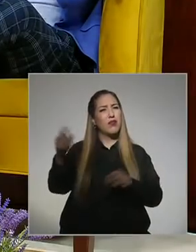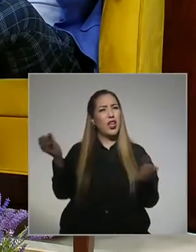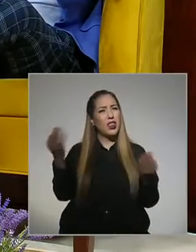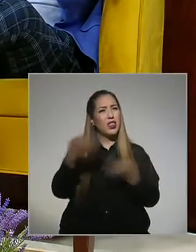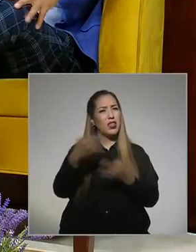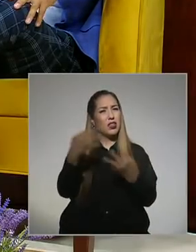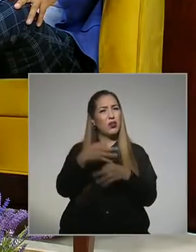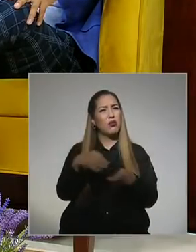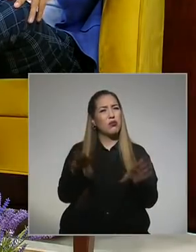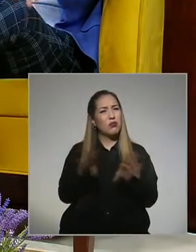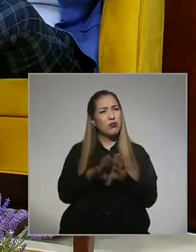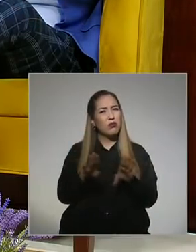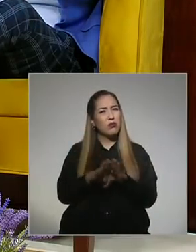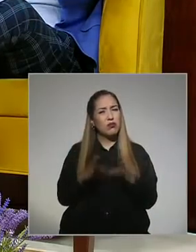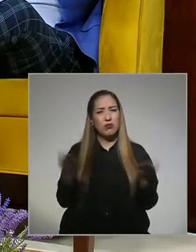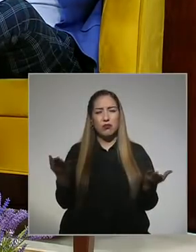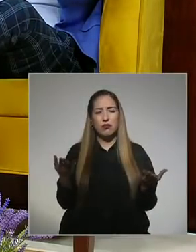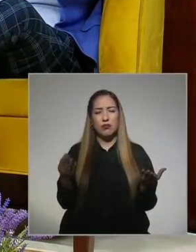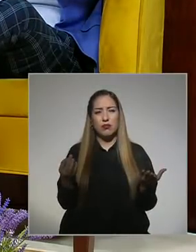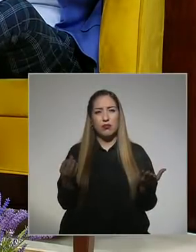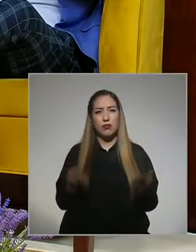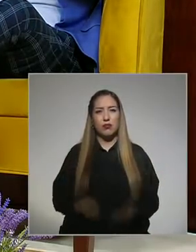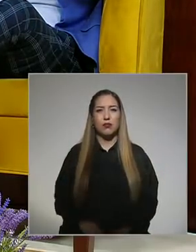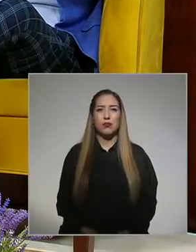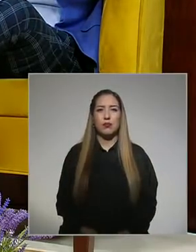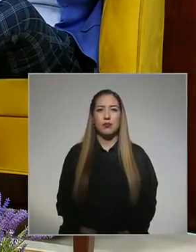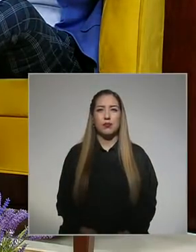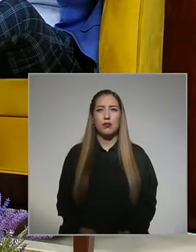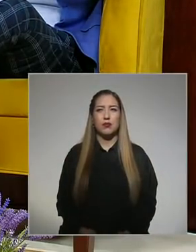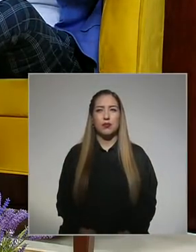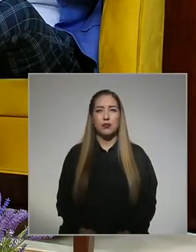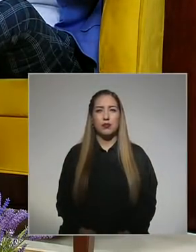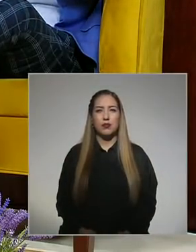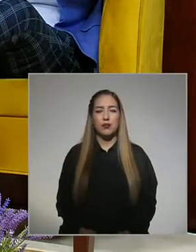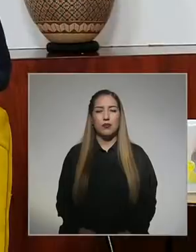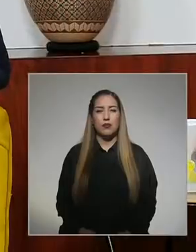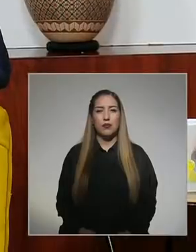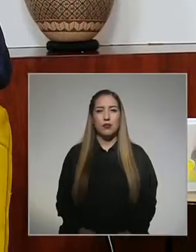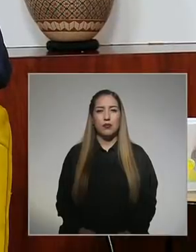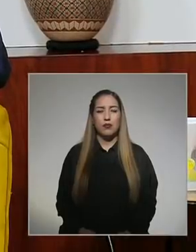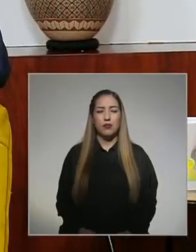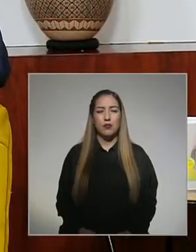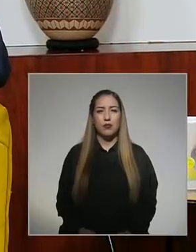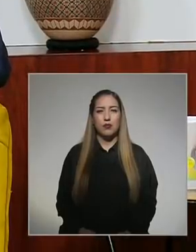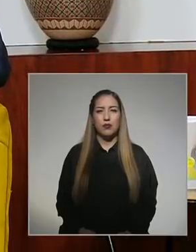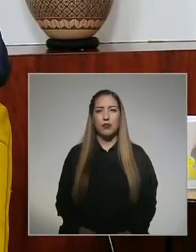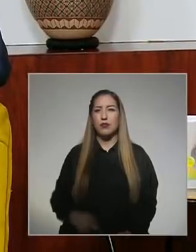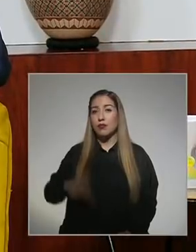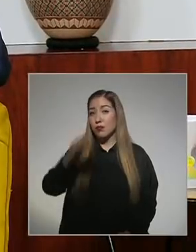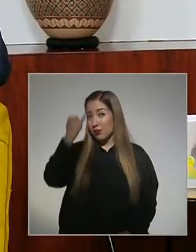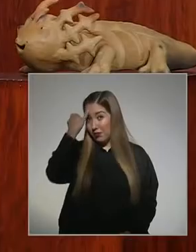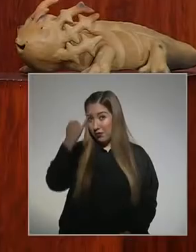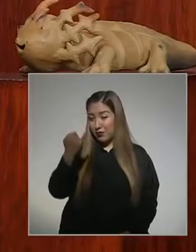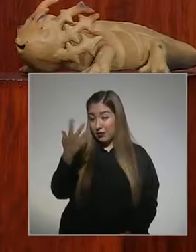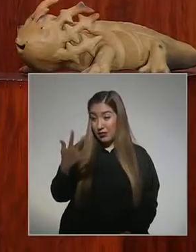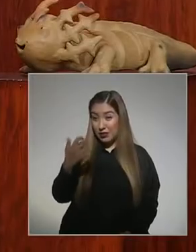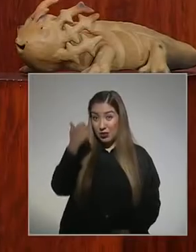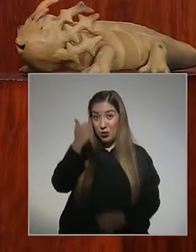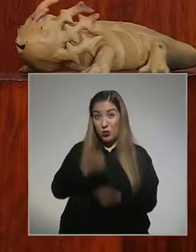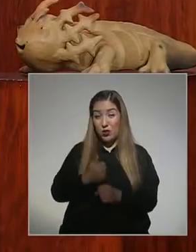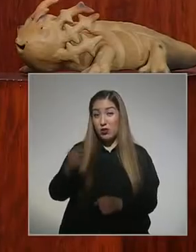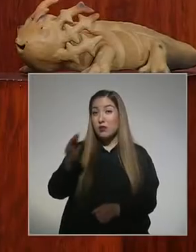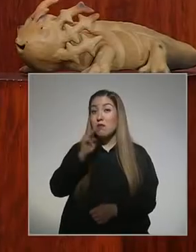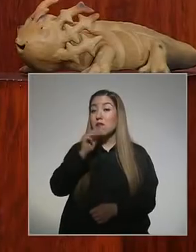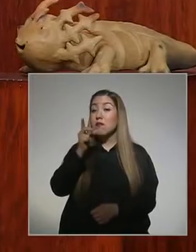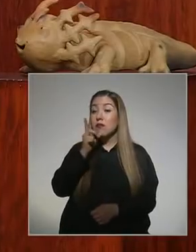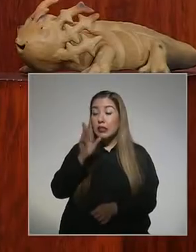ver TikTok? A cualquier edad. Pero sobre todo esa edad, ¿no? También, o sea, está metido en una edad, 5 años, y la mamá le dice, sí,